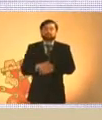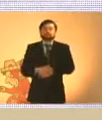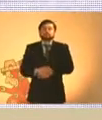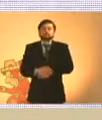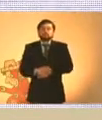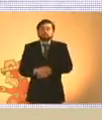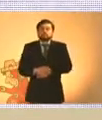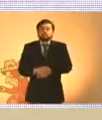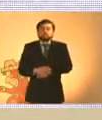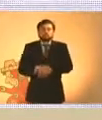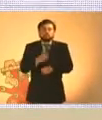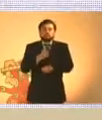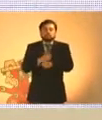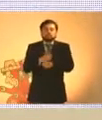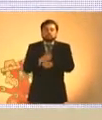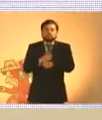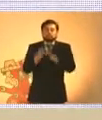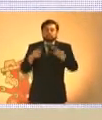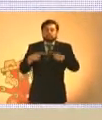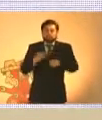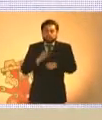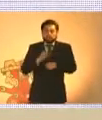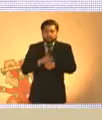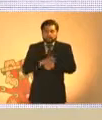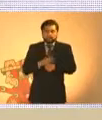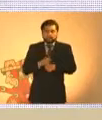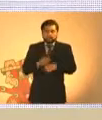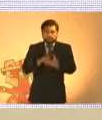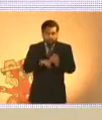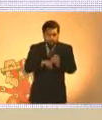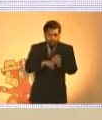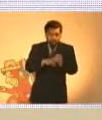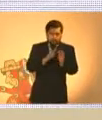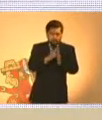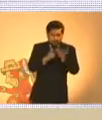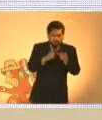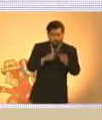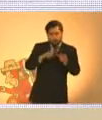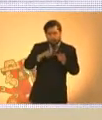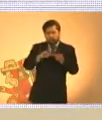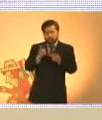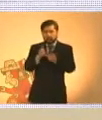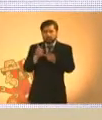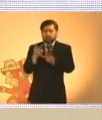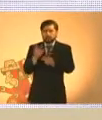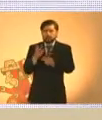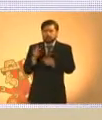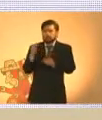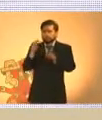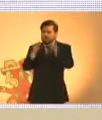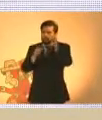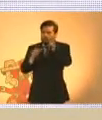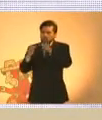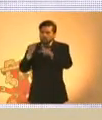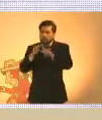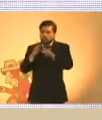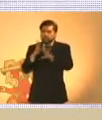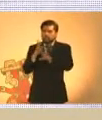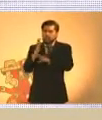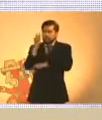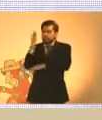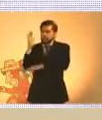primero es de personajes luego es del paisaje el paisaje es